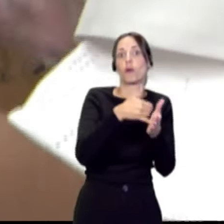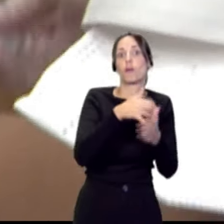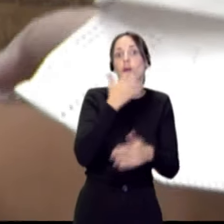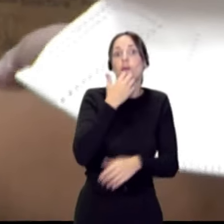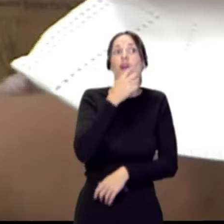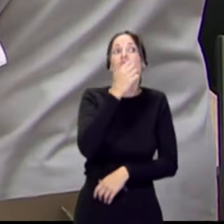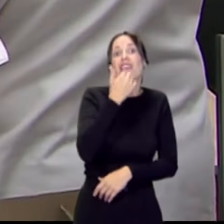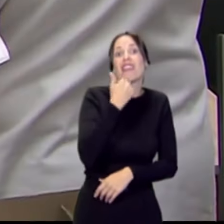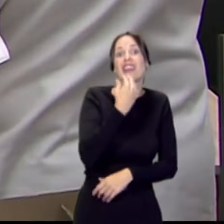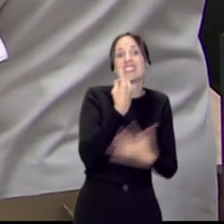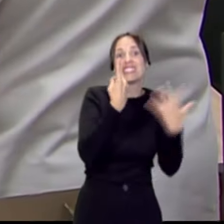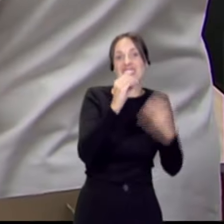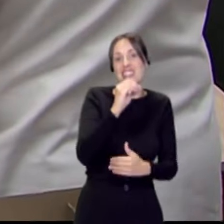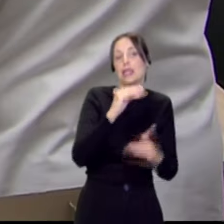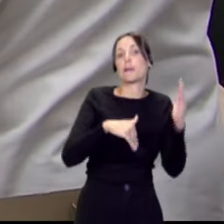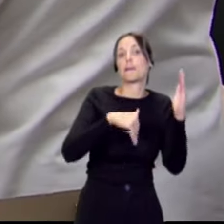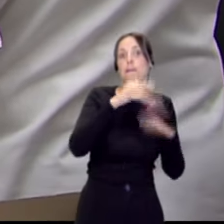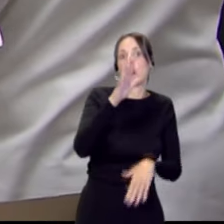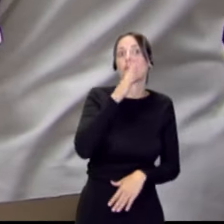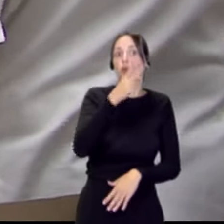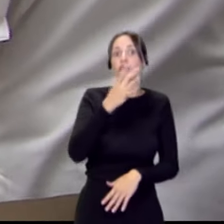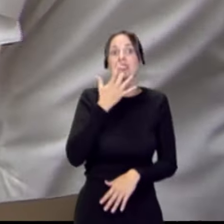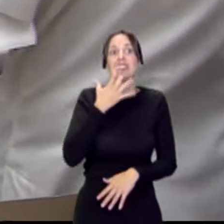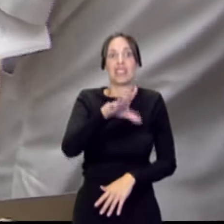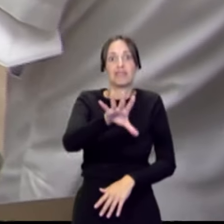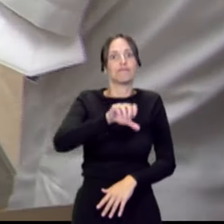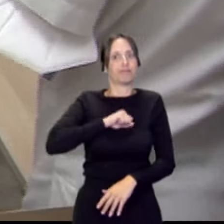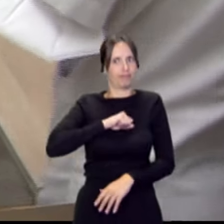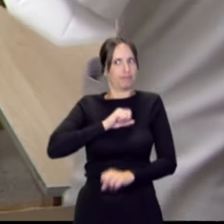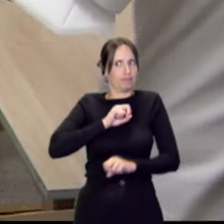porque la posibilidad de complicaciones en los contagios aumenta.